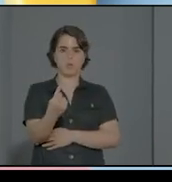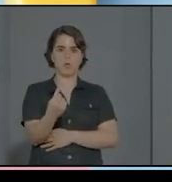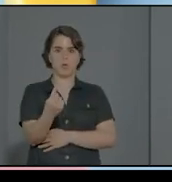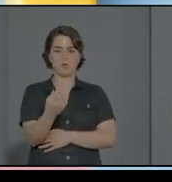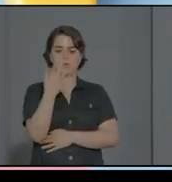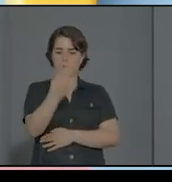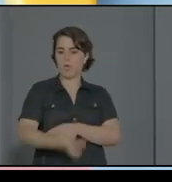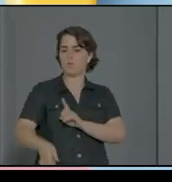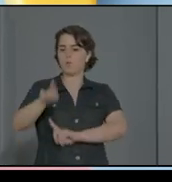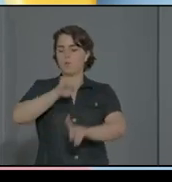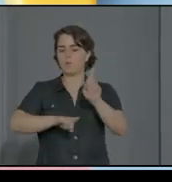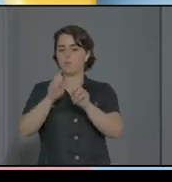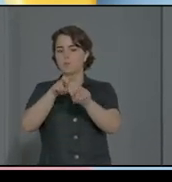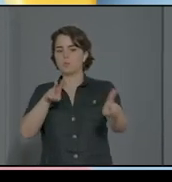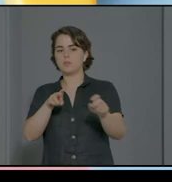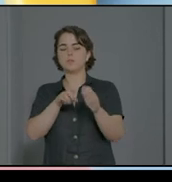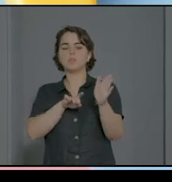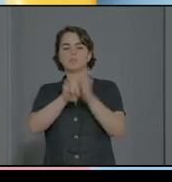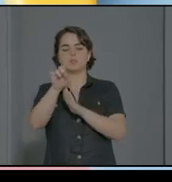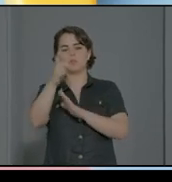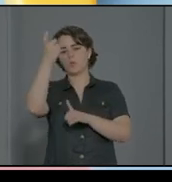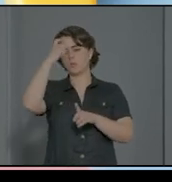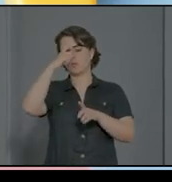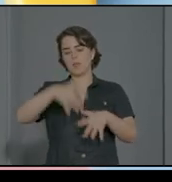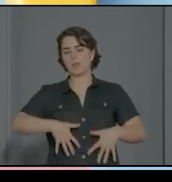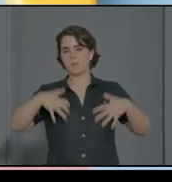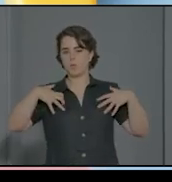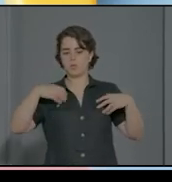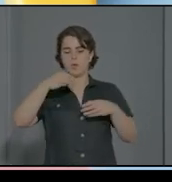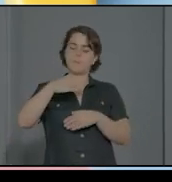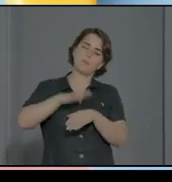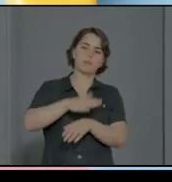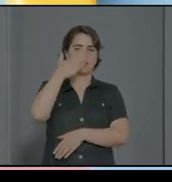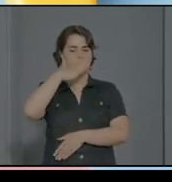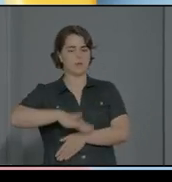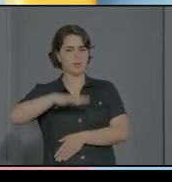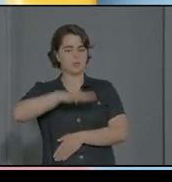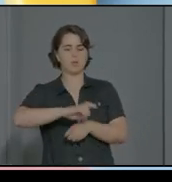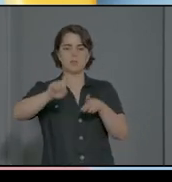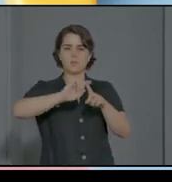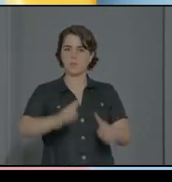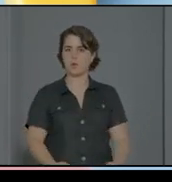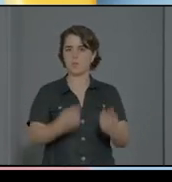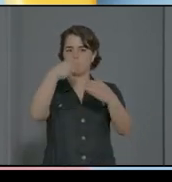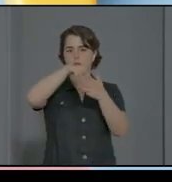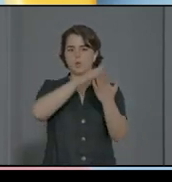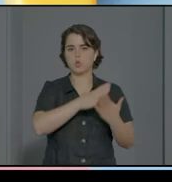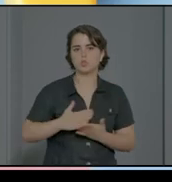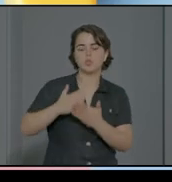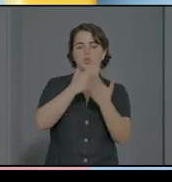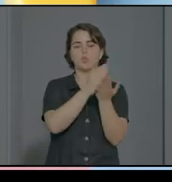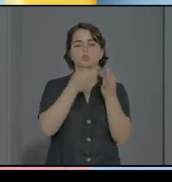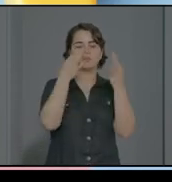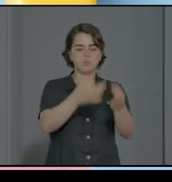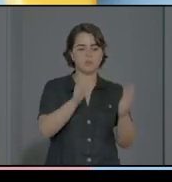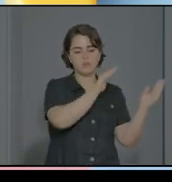nivel de desarrollo social, cognitivo, emocional del niño. Una primera tipología de estudios en este sentido lo hemos llevado a cabo